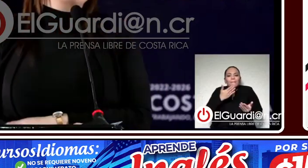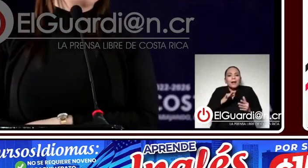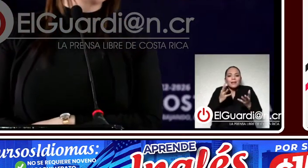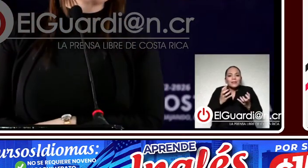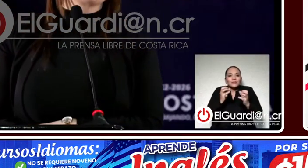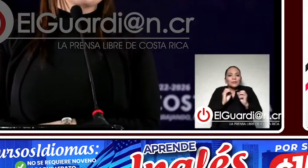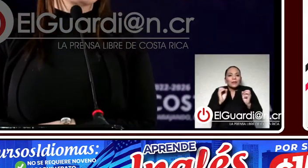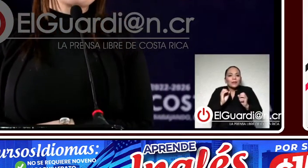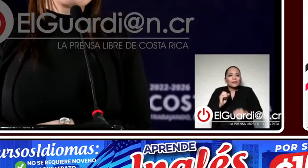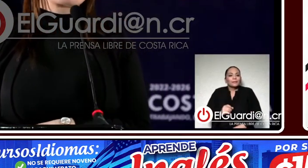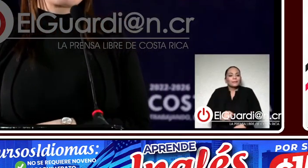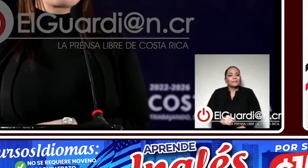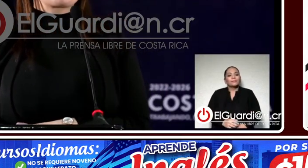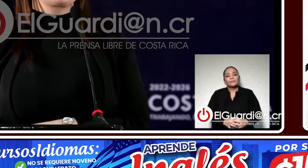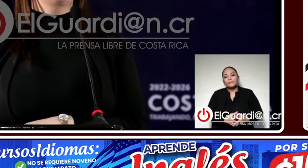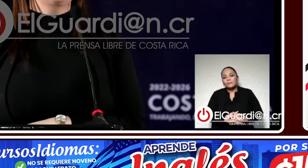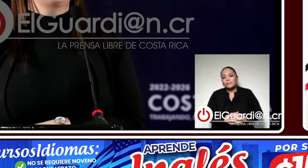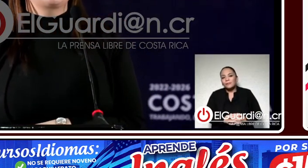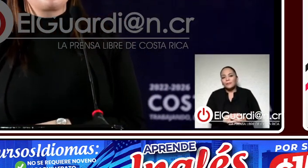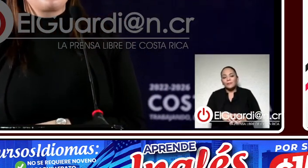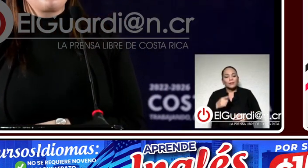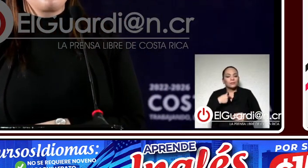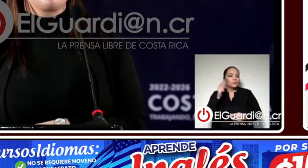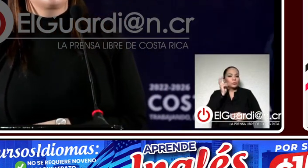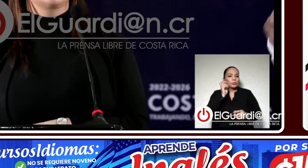Déjalo preguntar.